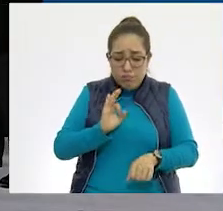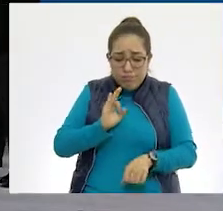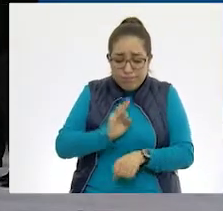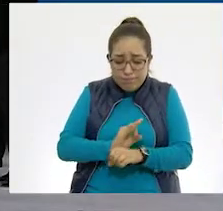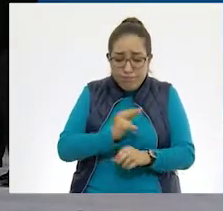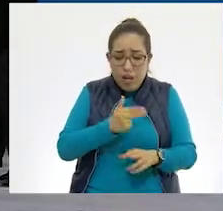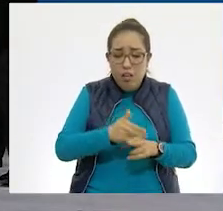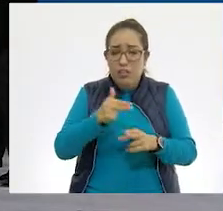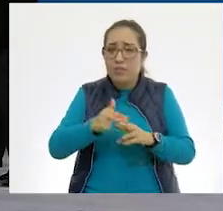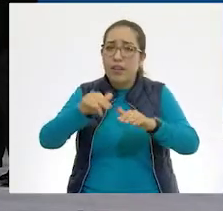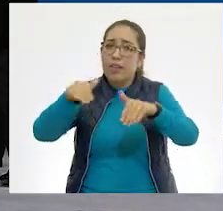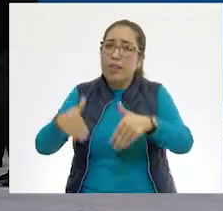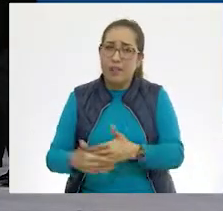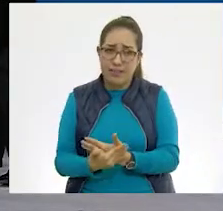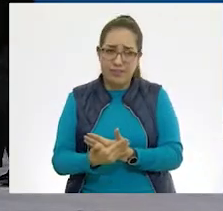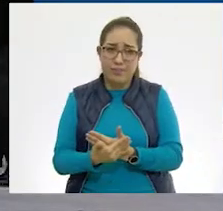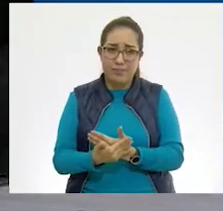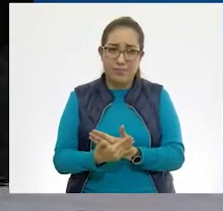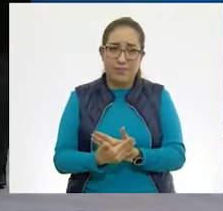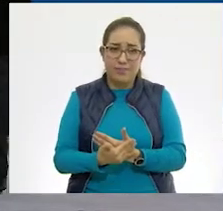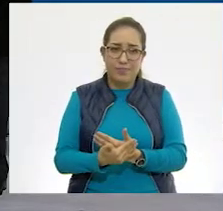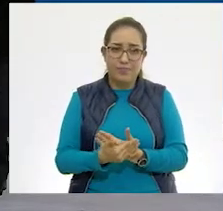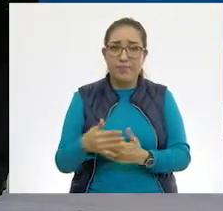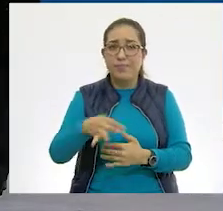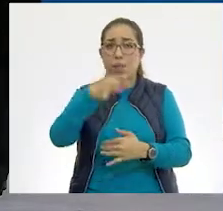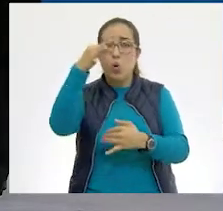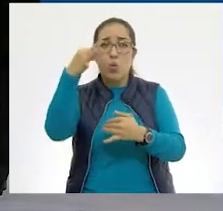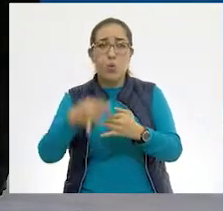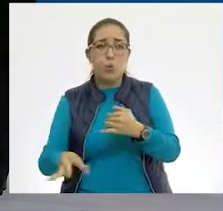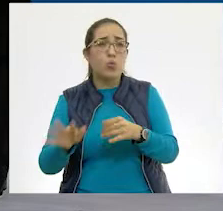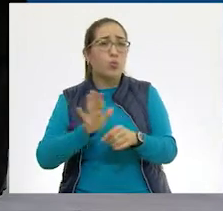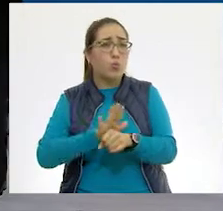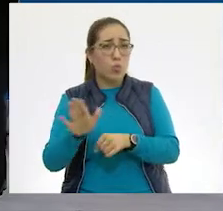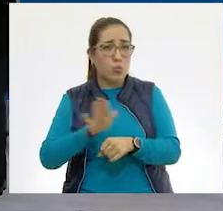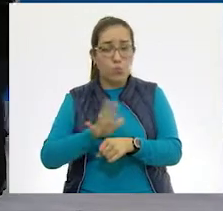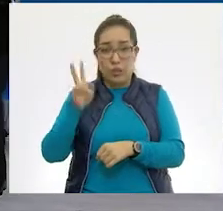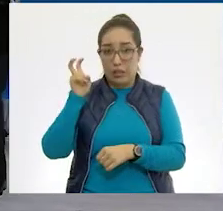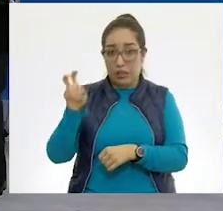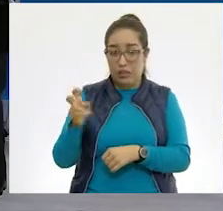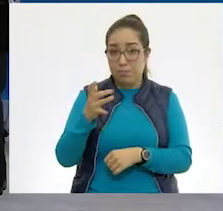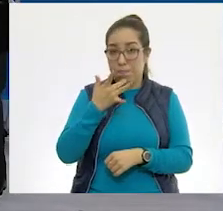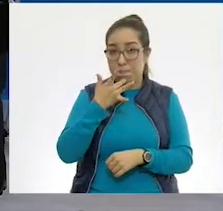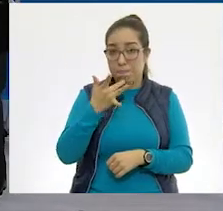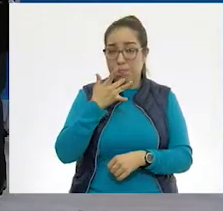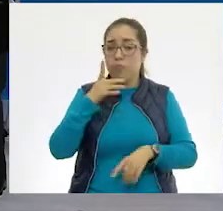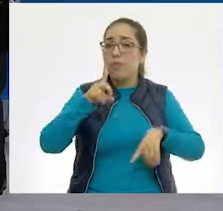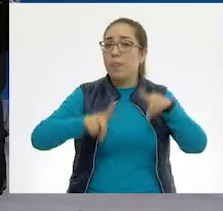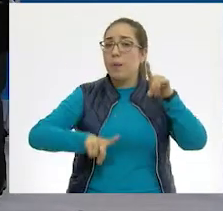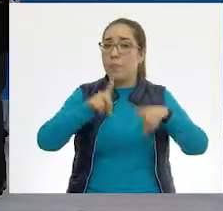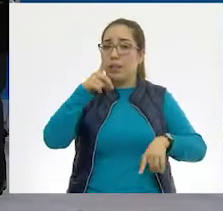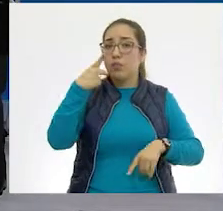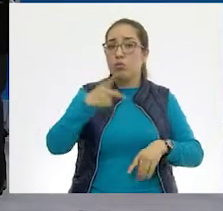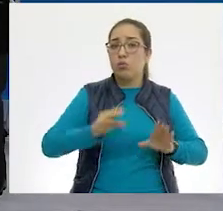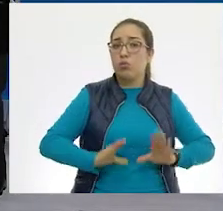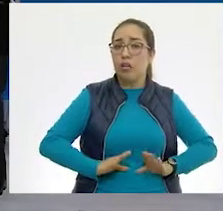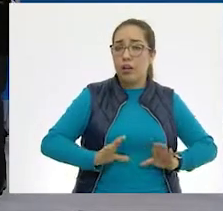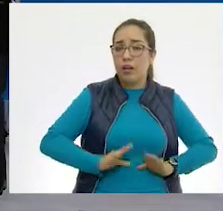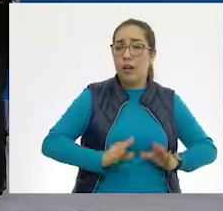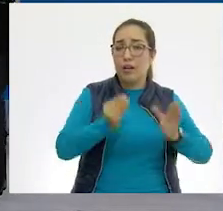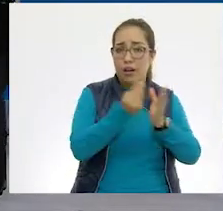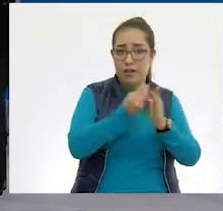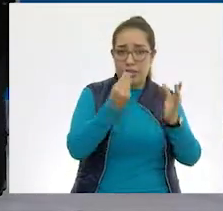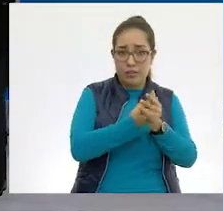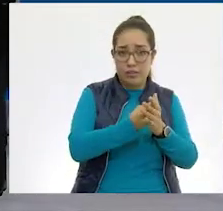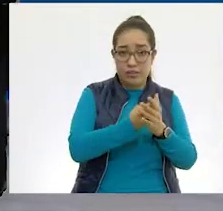¿Sale? Y la última de este caso, de los reptiles, depende de su especie, puede poner